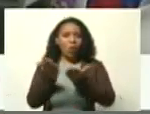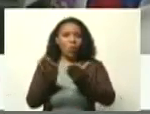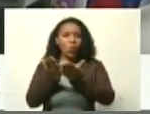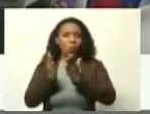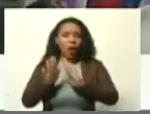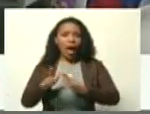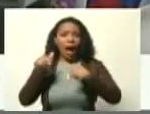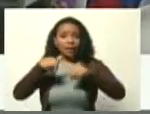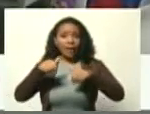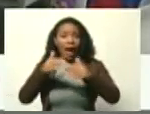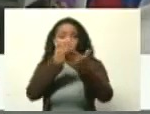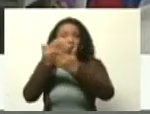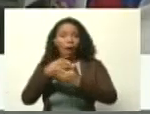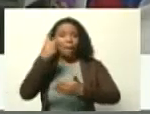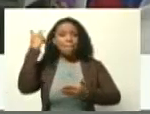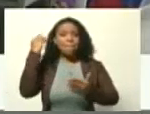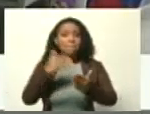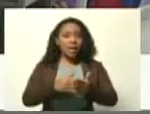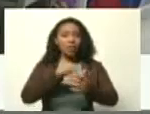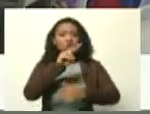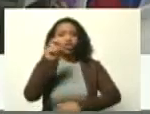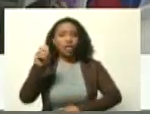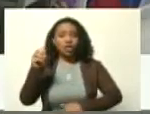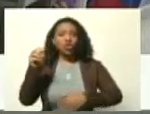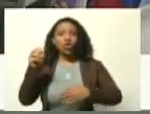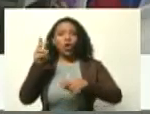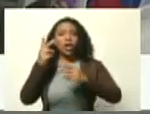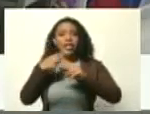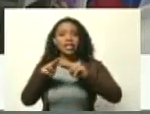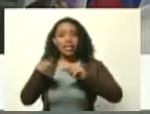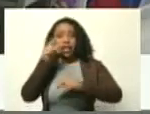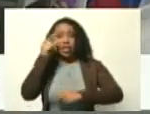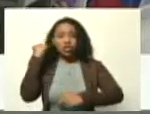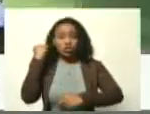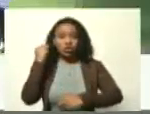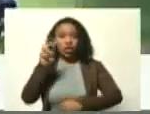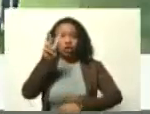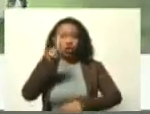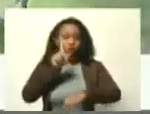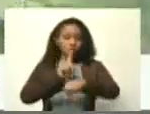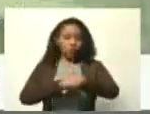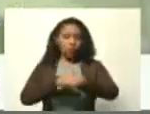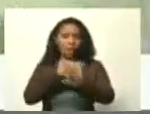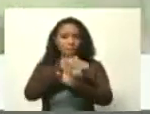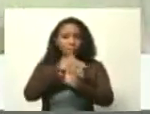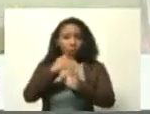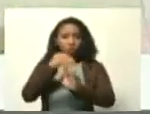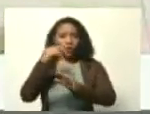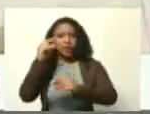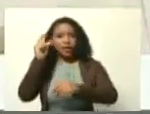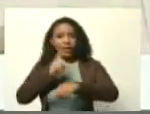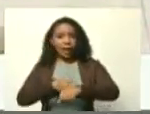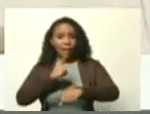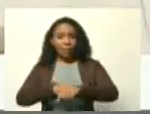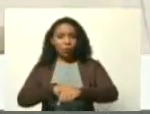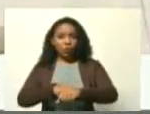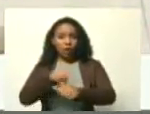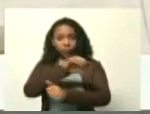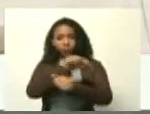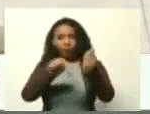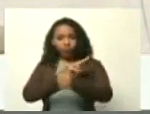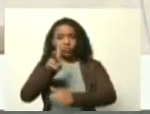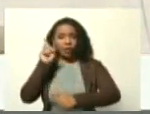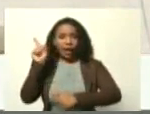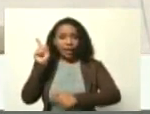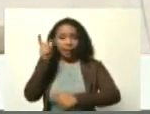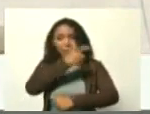estudian más de 1.200 niños y niñas en dos turnos, vicepresidenta. La gente de este sector